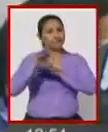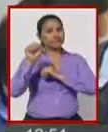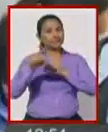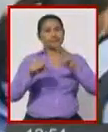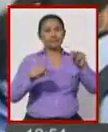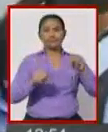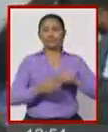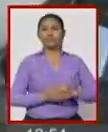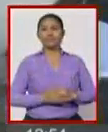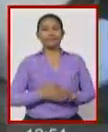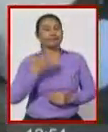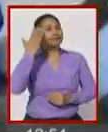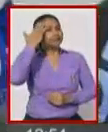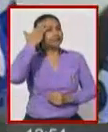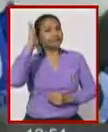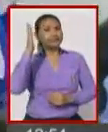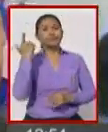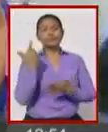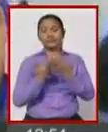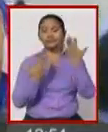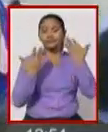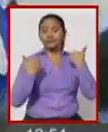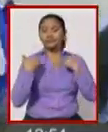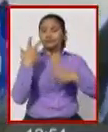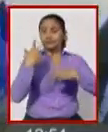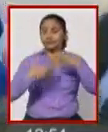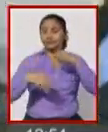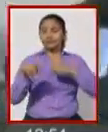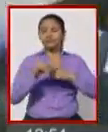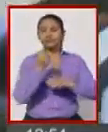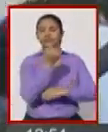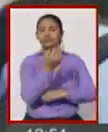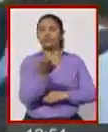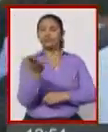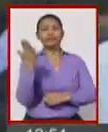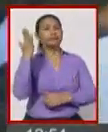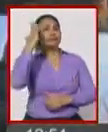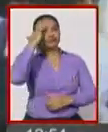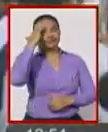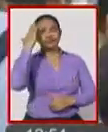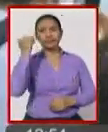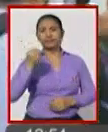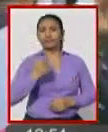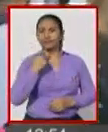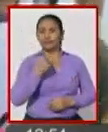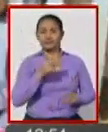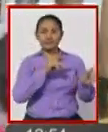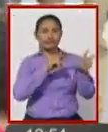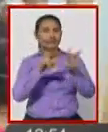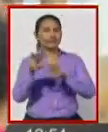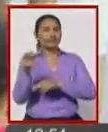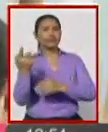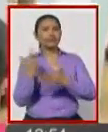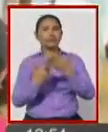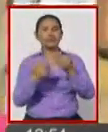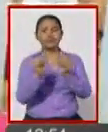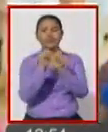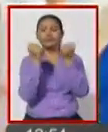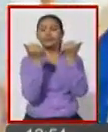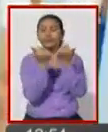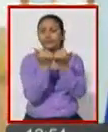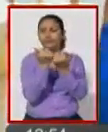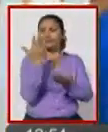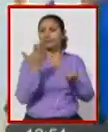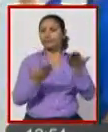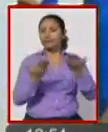o no? Eso es lo que no sé. Deben tener el mismo problema que yo, algunos de ellos, por haber observado dentro de sus